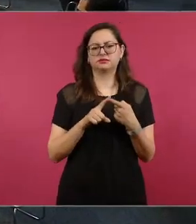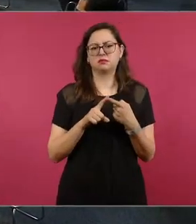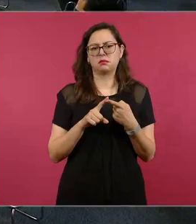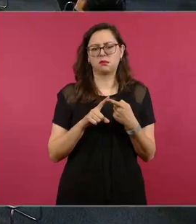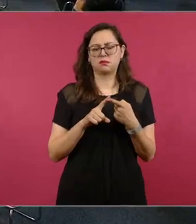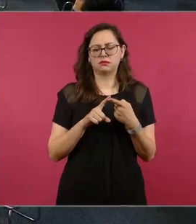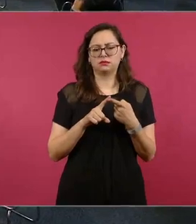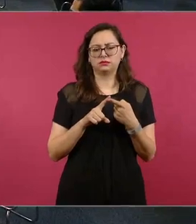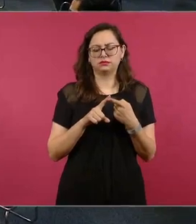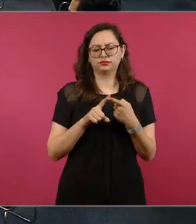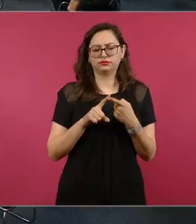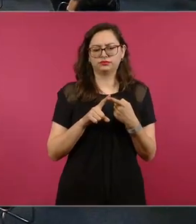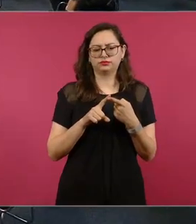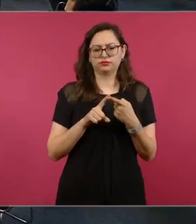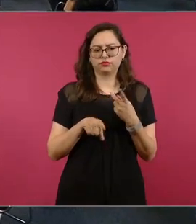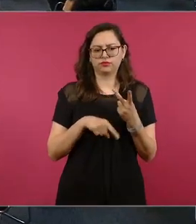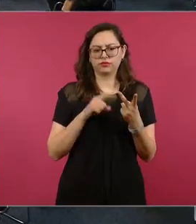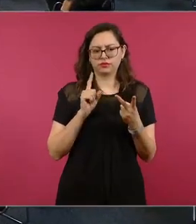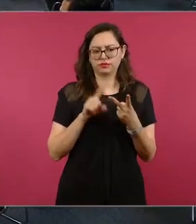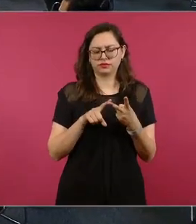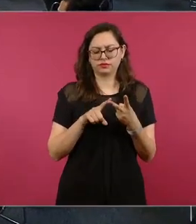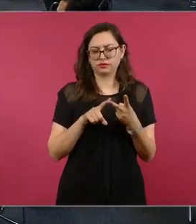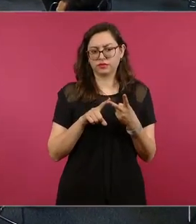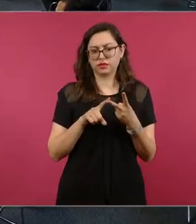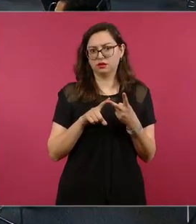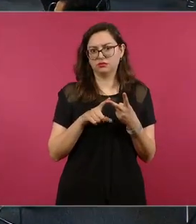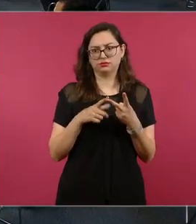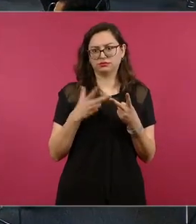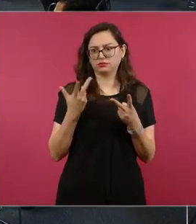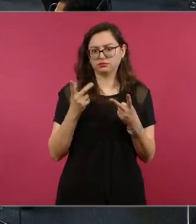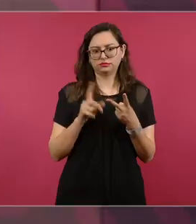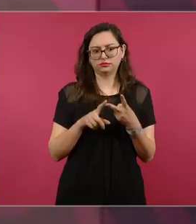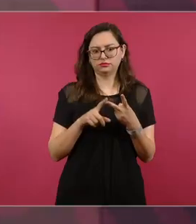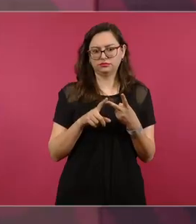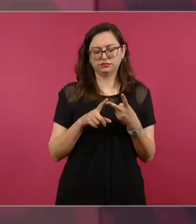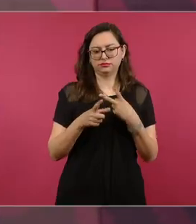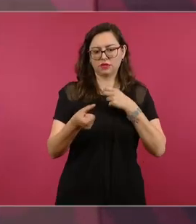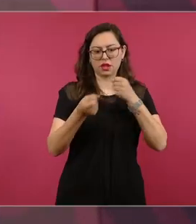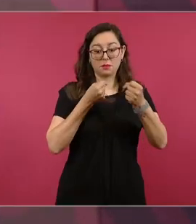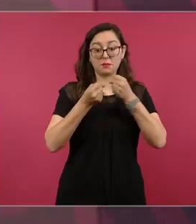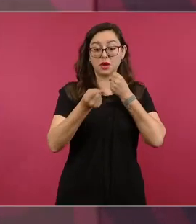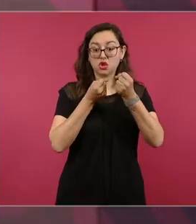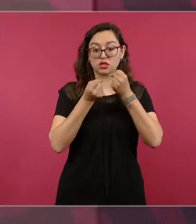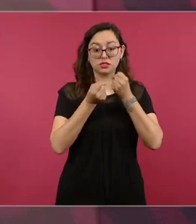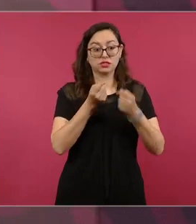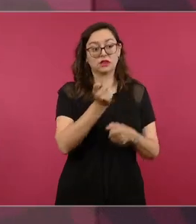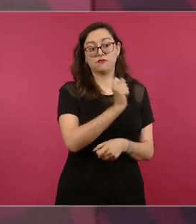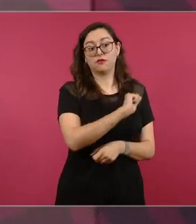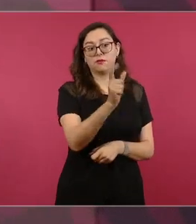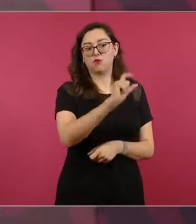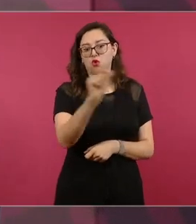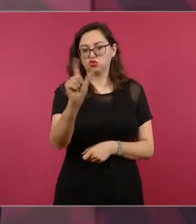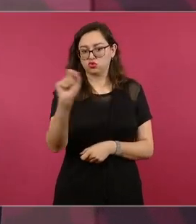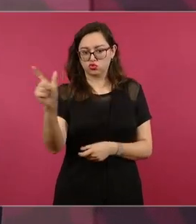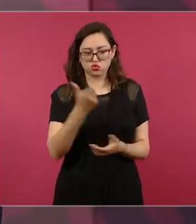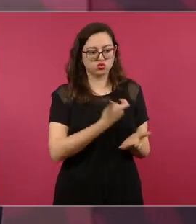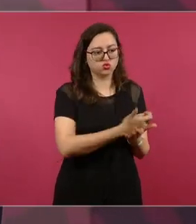mucho que fuese a los periodistas famosos